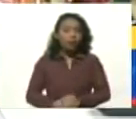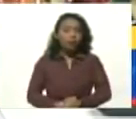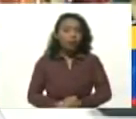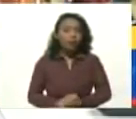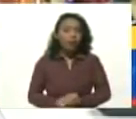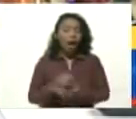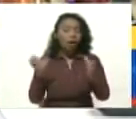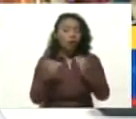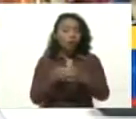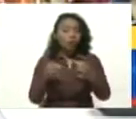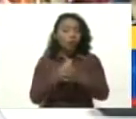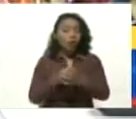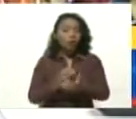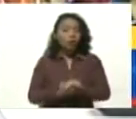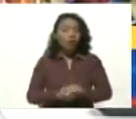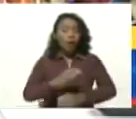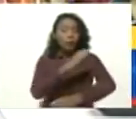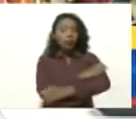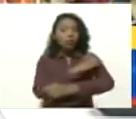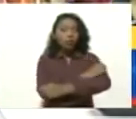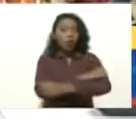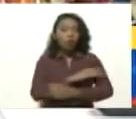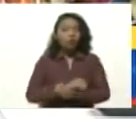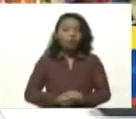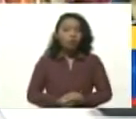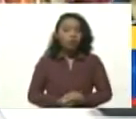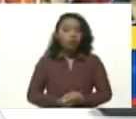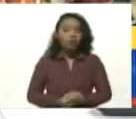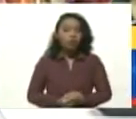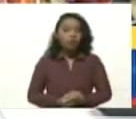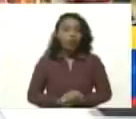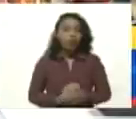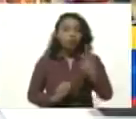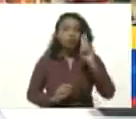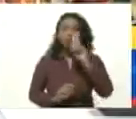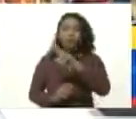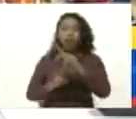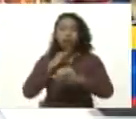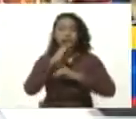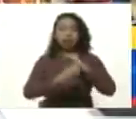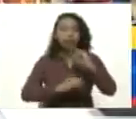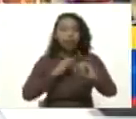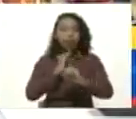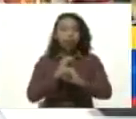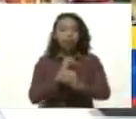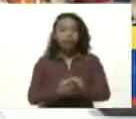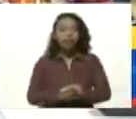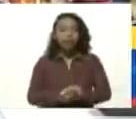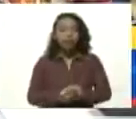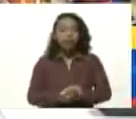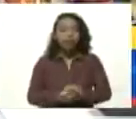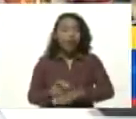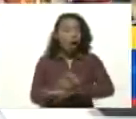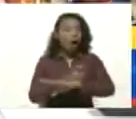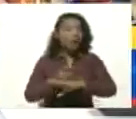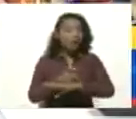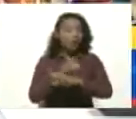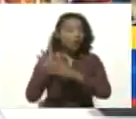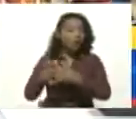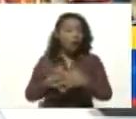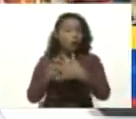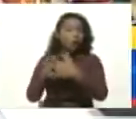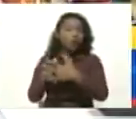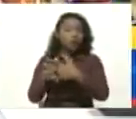la comisión de la oposición, a los observadores internacionales y al gobierno de Estados